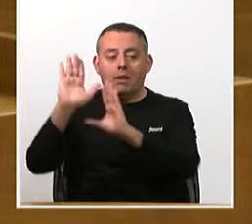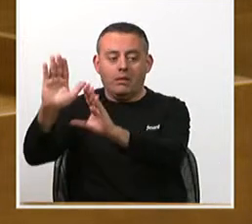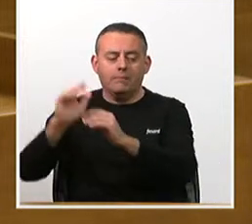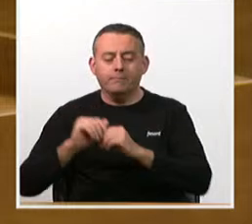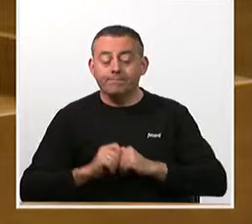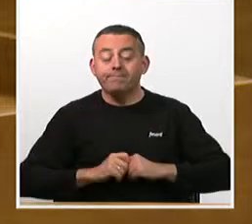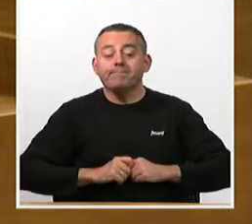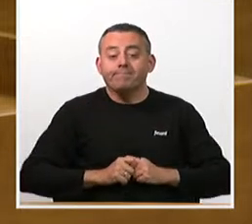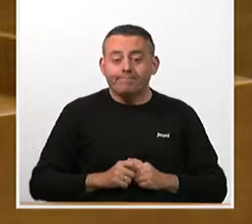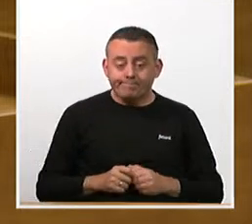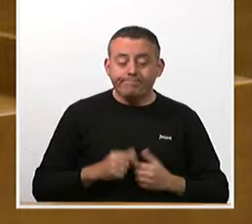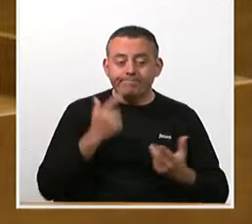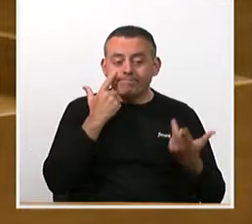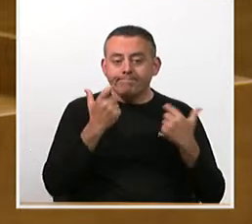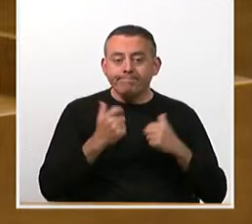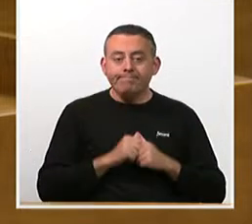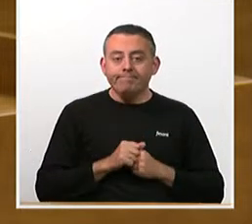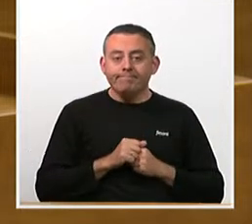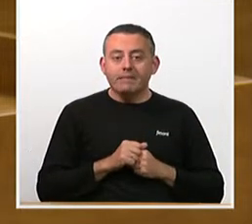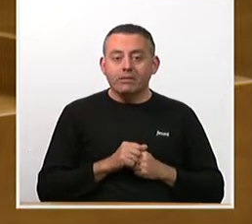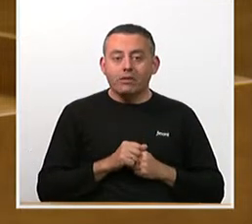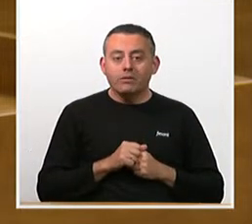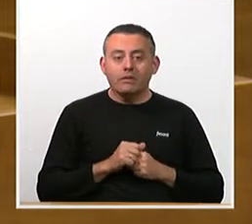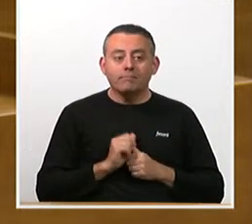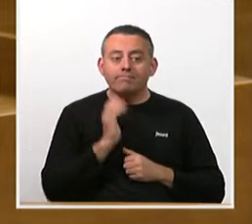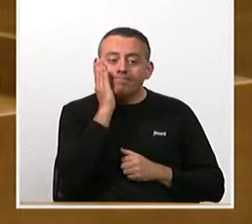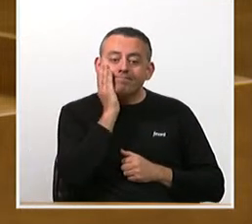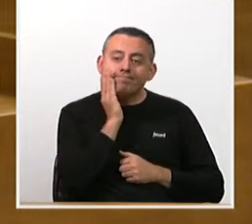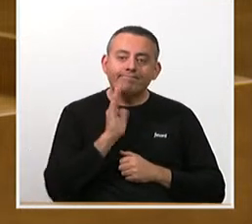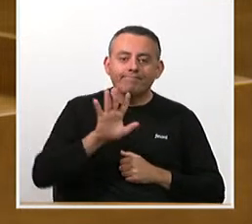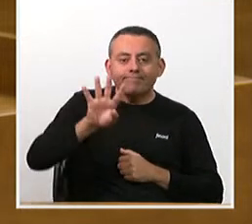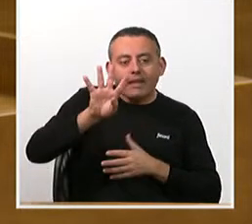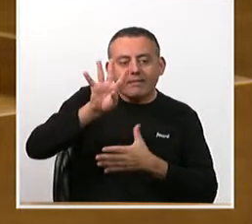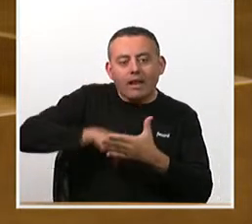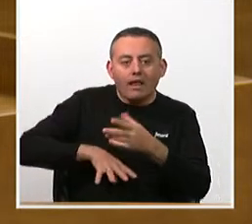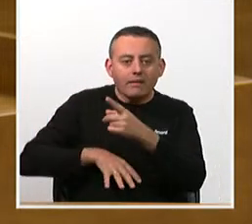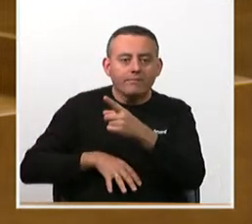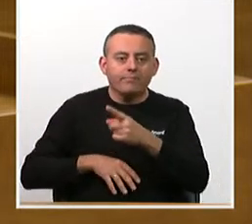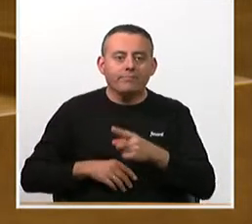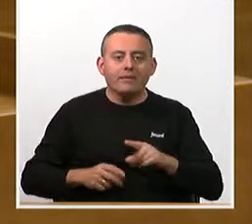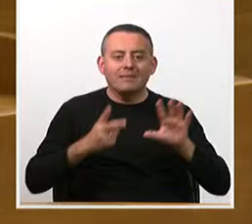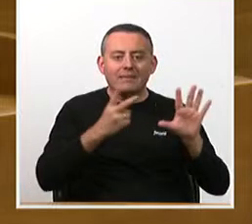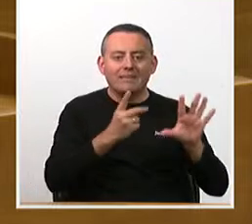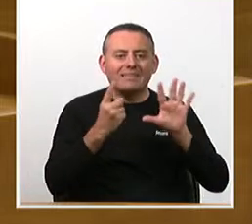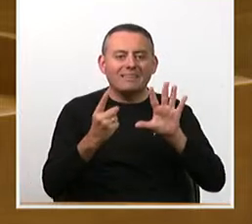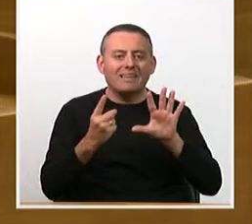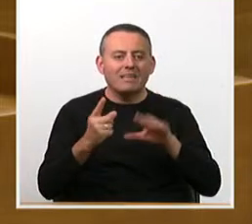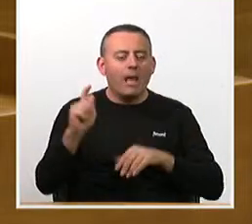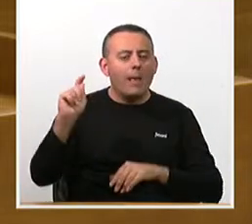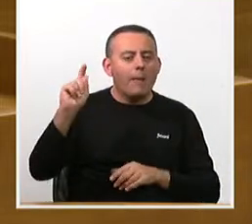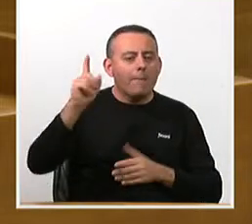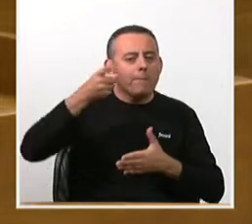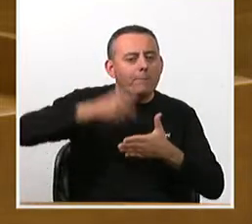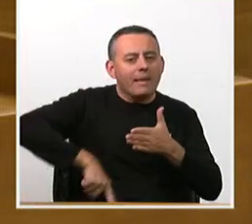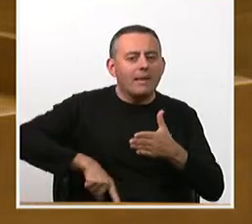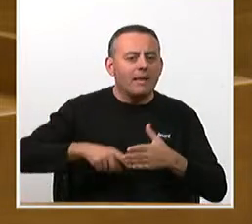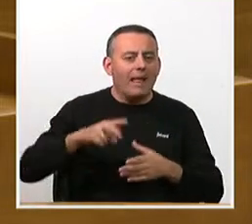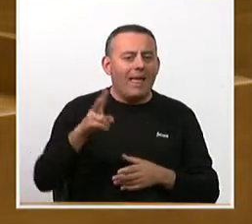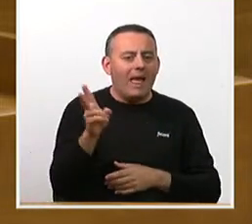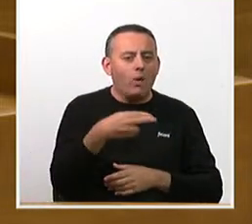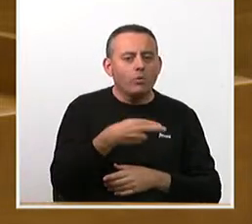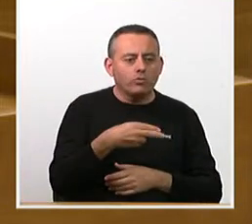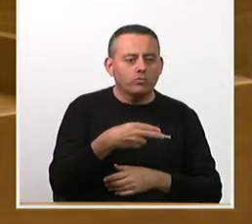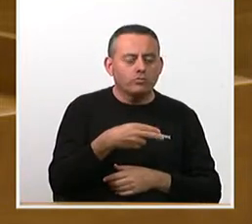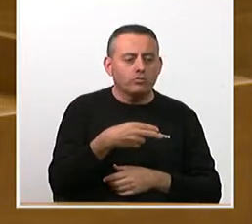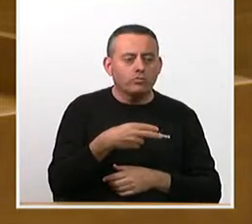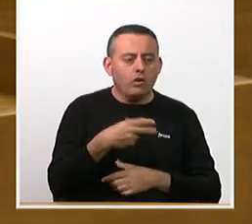catalanista tire a una secretar autonómica que cra un show de000 de diners públic